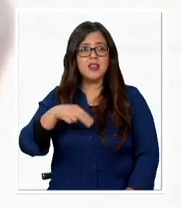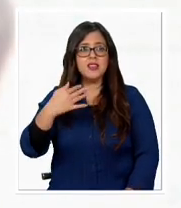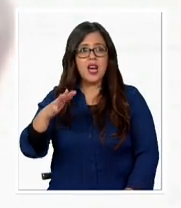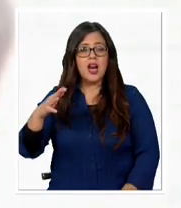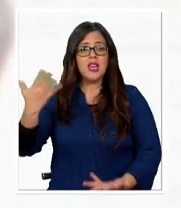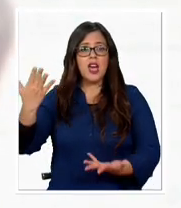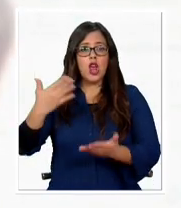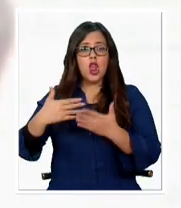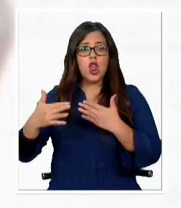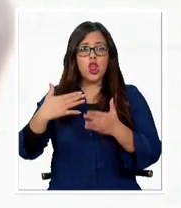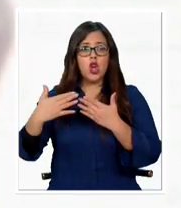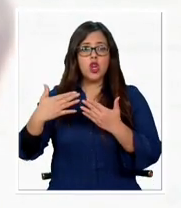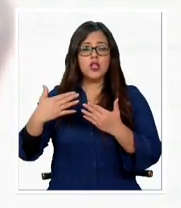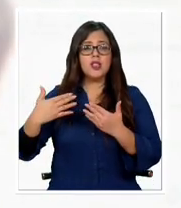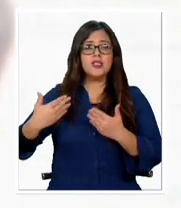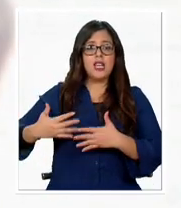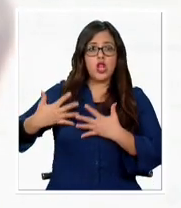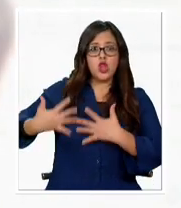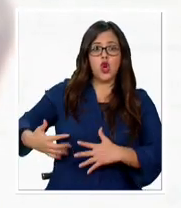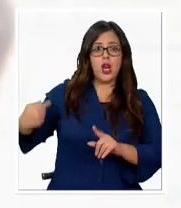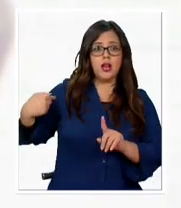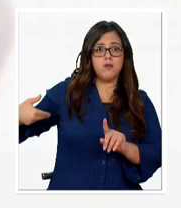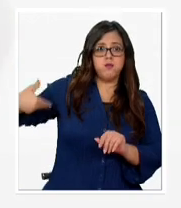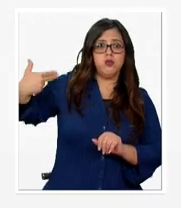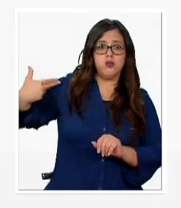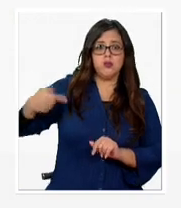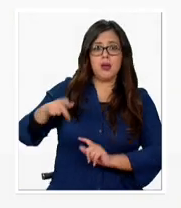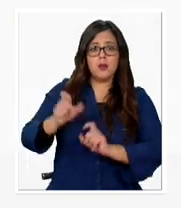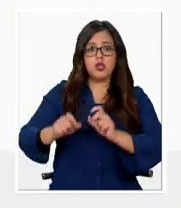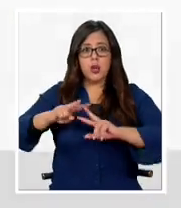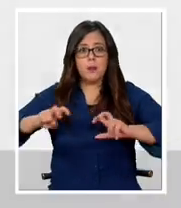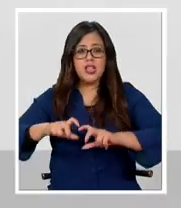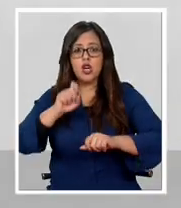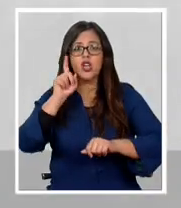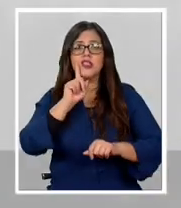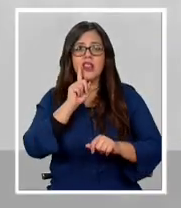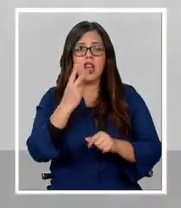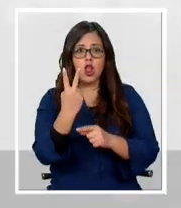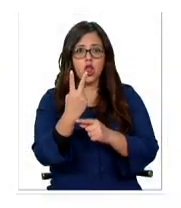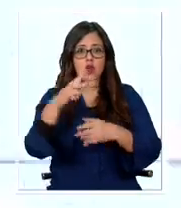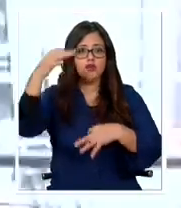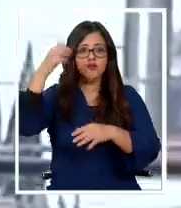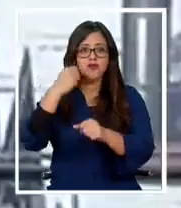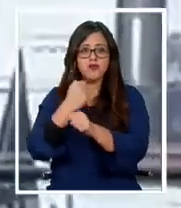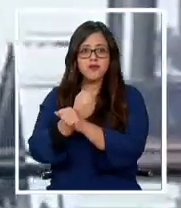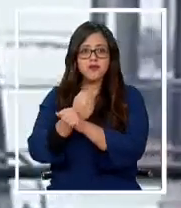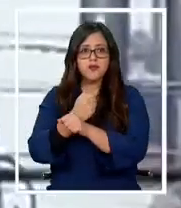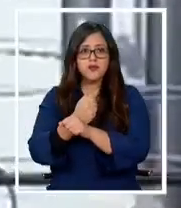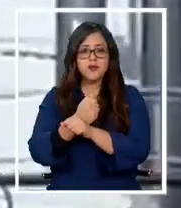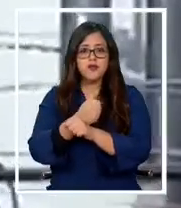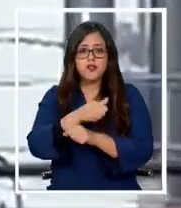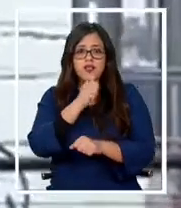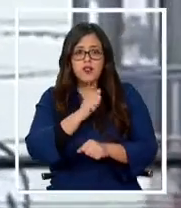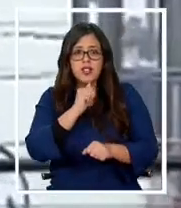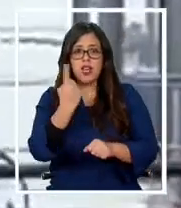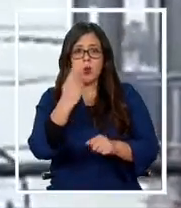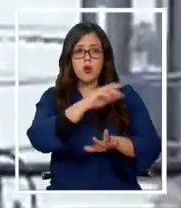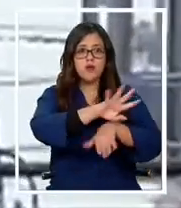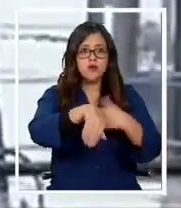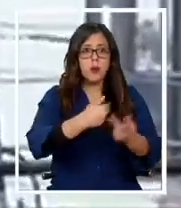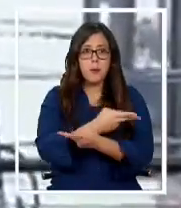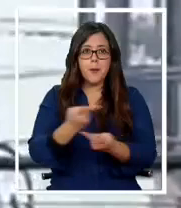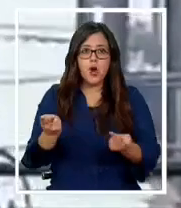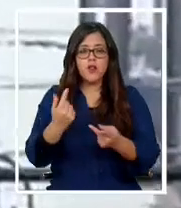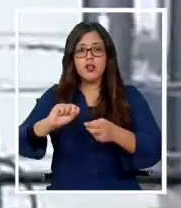un disparo en la zona posterior del tórax. Según los investigadores, tenía dos órdenes de detención vigentes, una por desórdenes